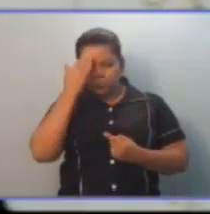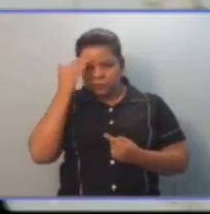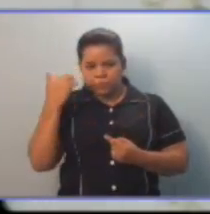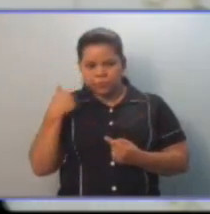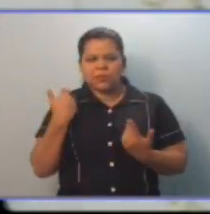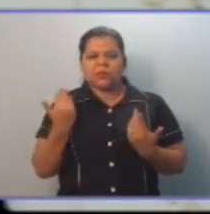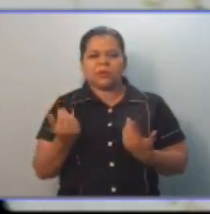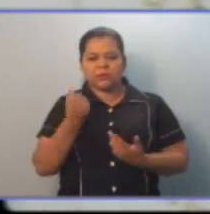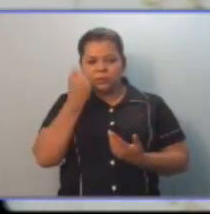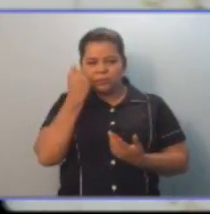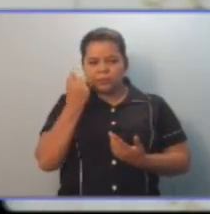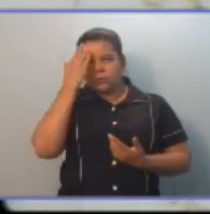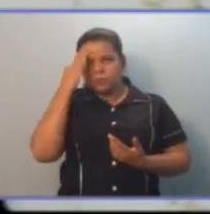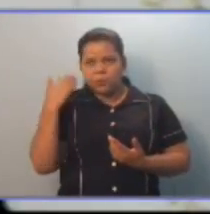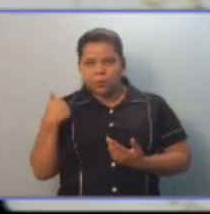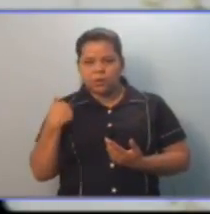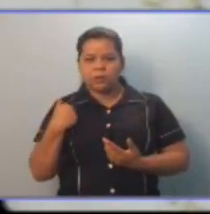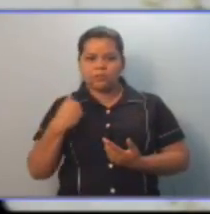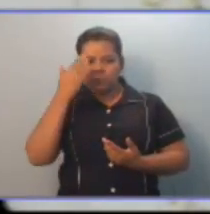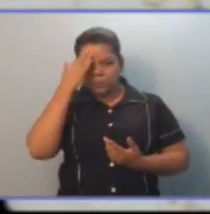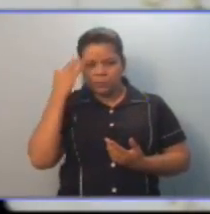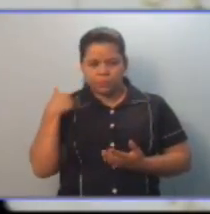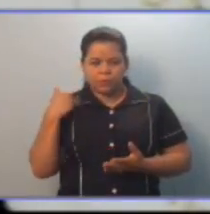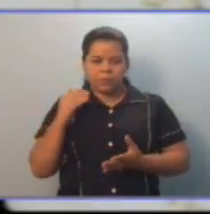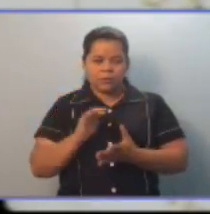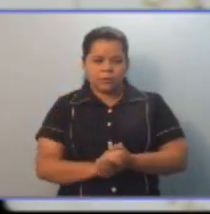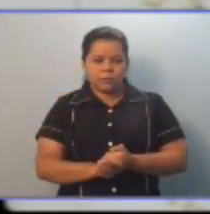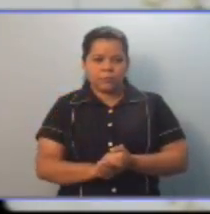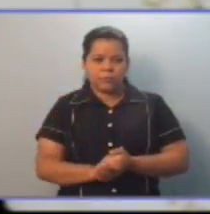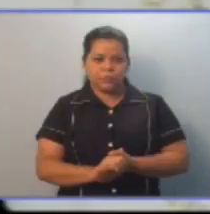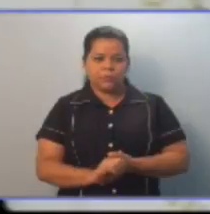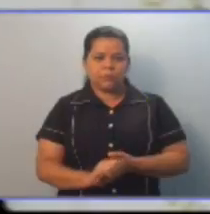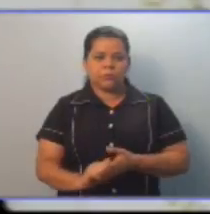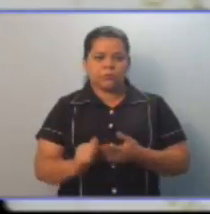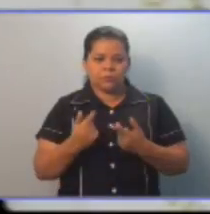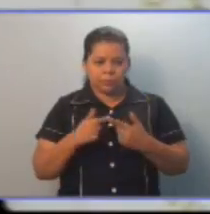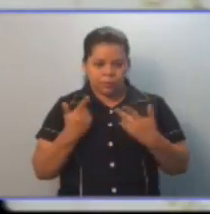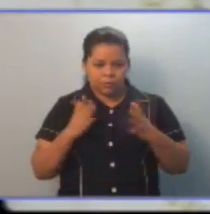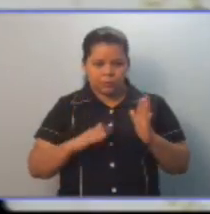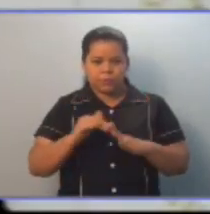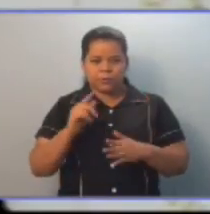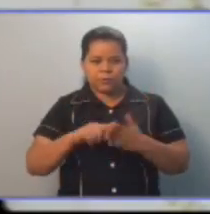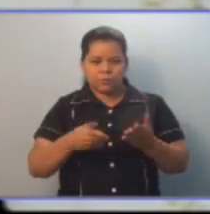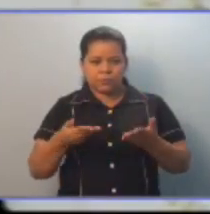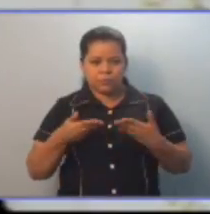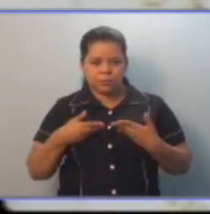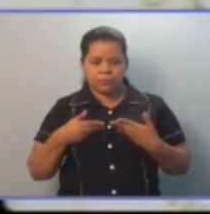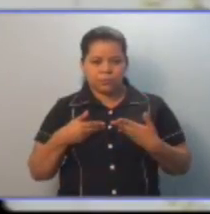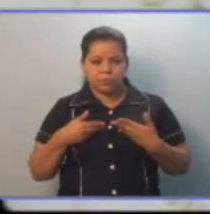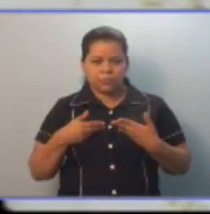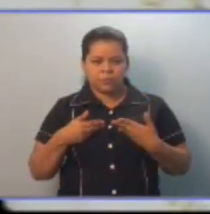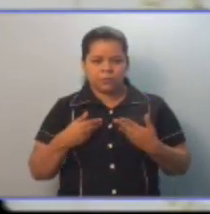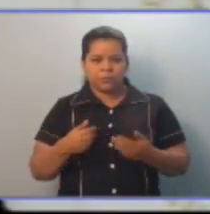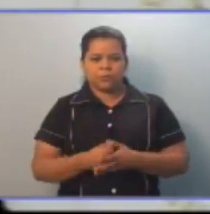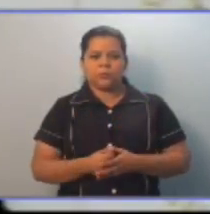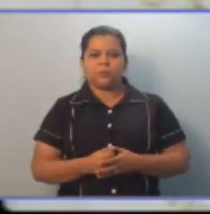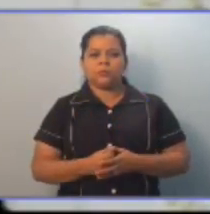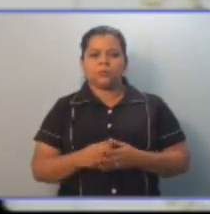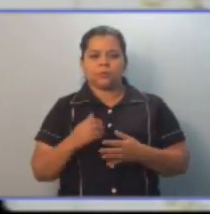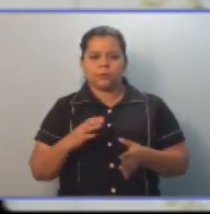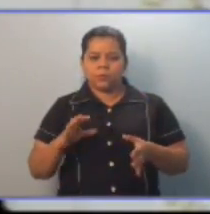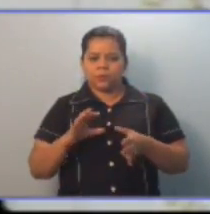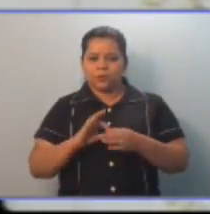por mujer? Esposa, concubina, ¿verdad? Entonces hay muchos conceptos también dentro de la Constitución, como de repente